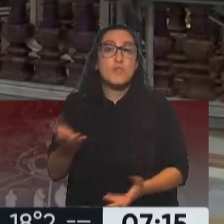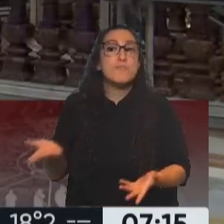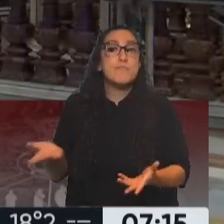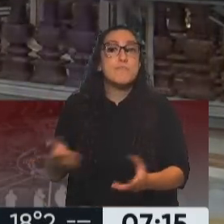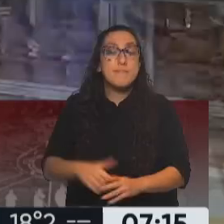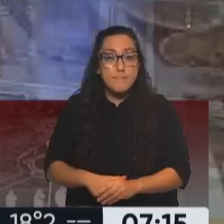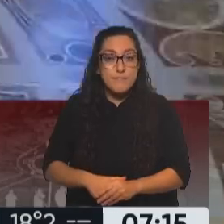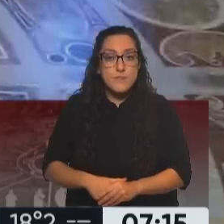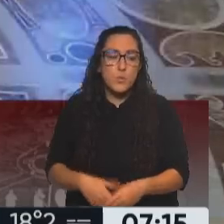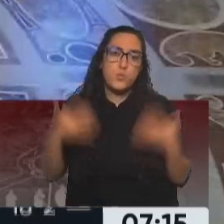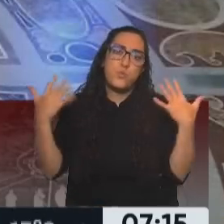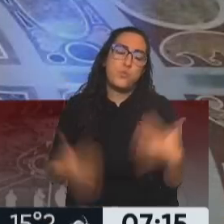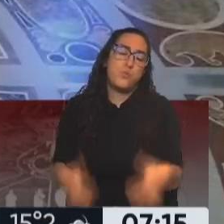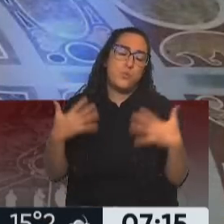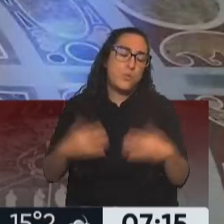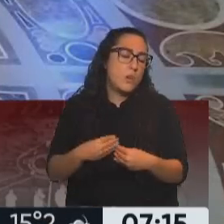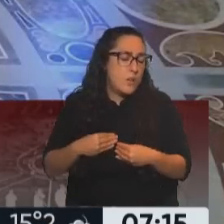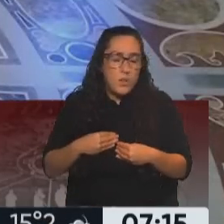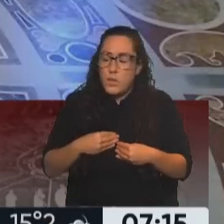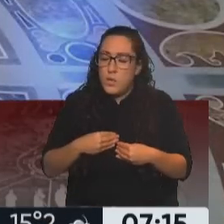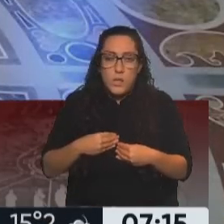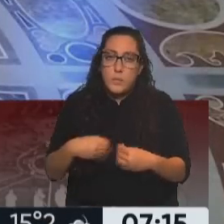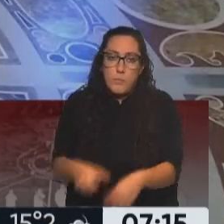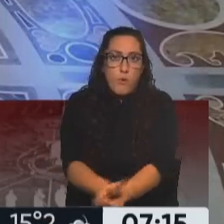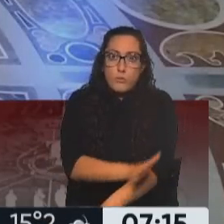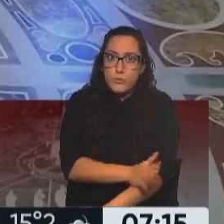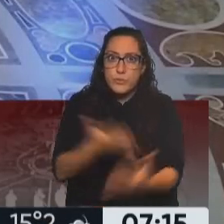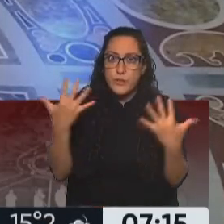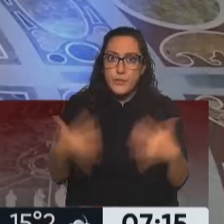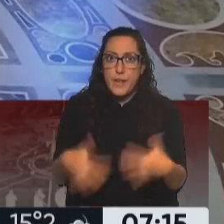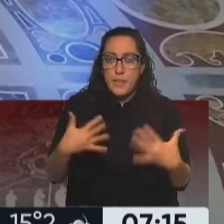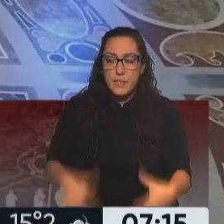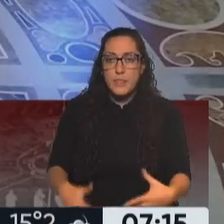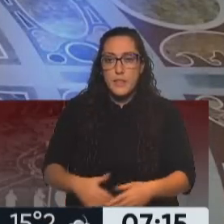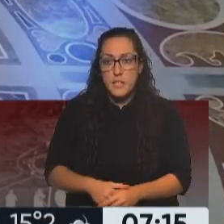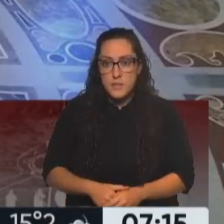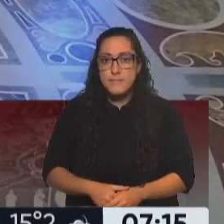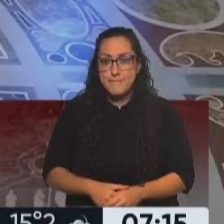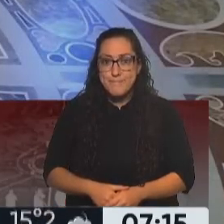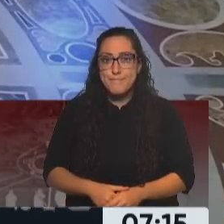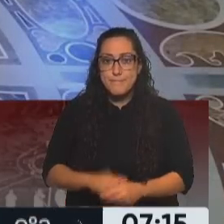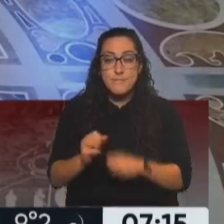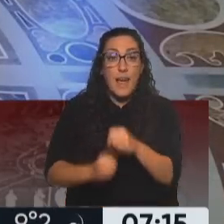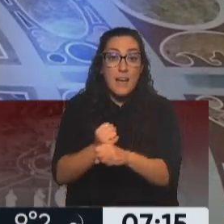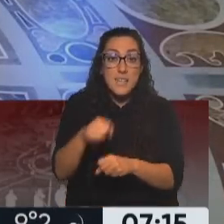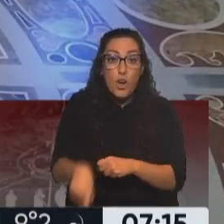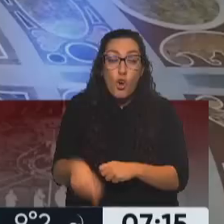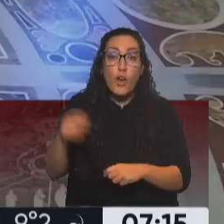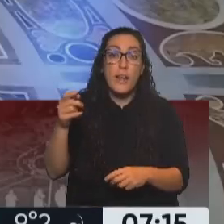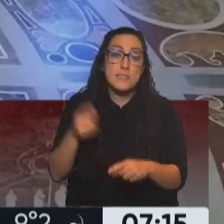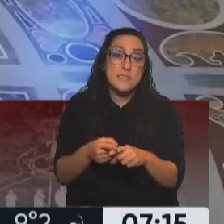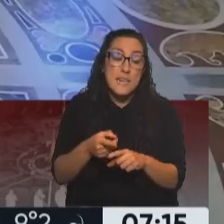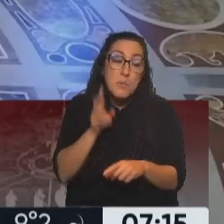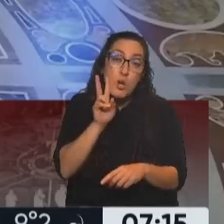todo recontra súper emocionante, pero yo creo, estamos asistiendo hasta ahora a una ceremonia